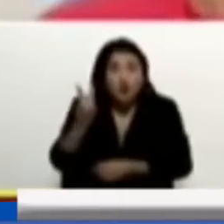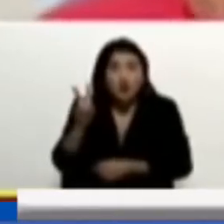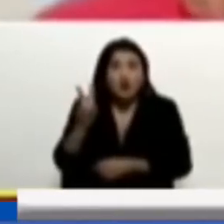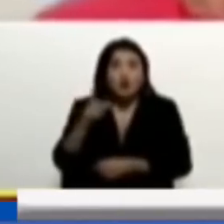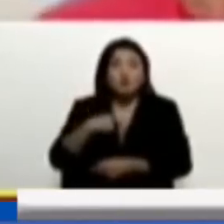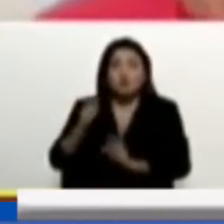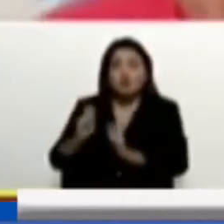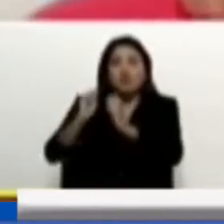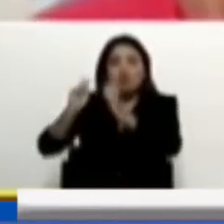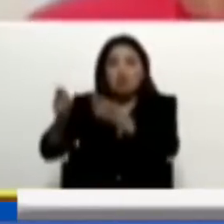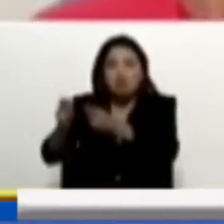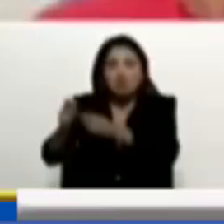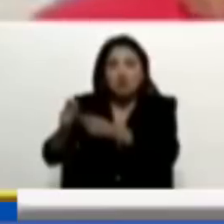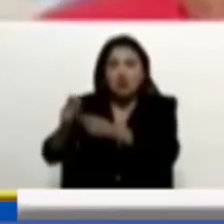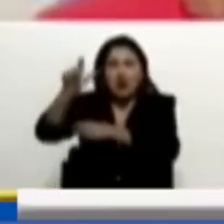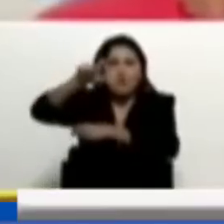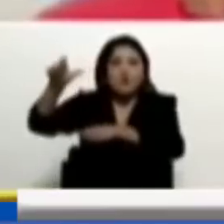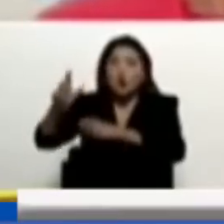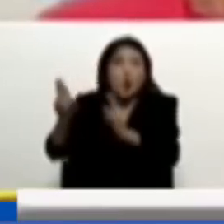supuestamente